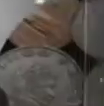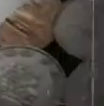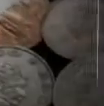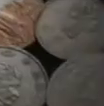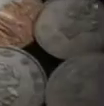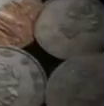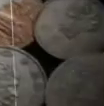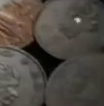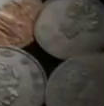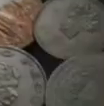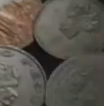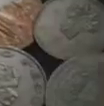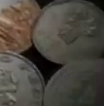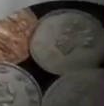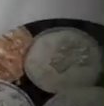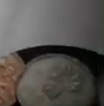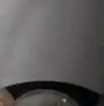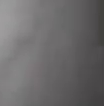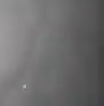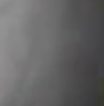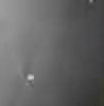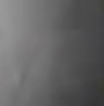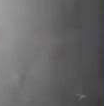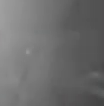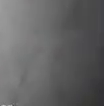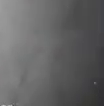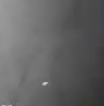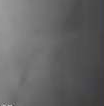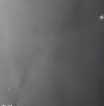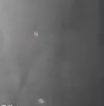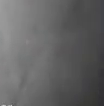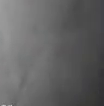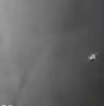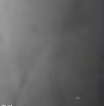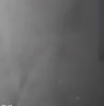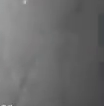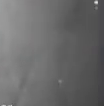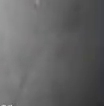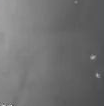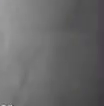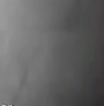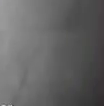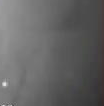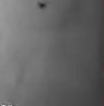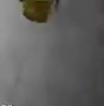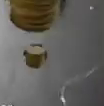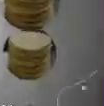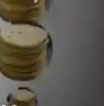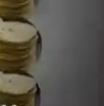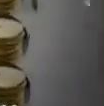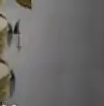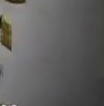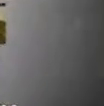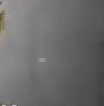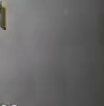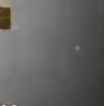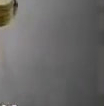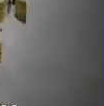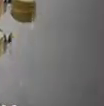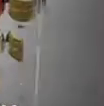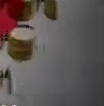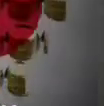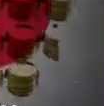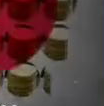el derecho al reparto de utilidades y el salario mínimo crece paulatinamente hasta llegar a tener un poder